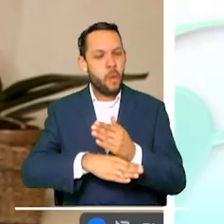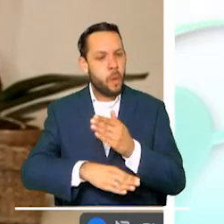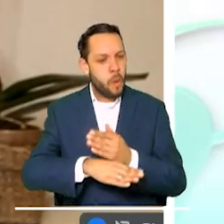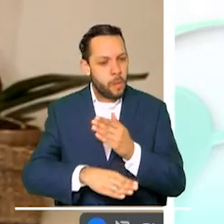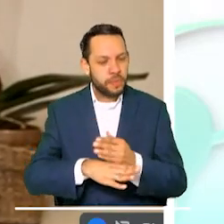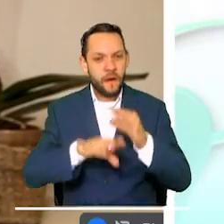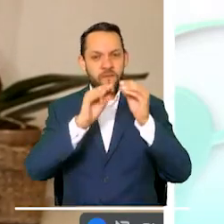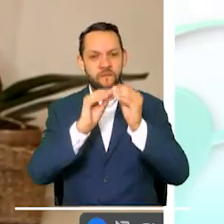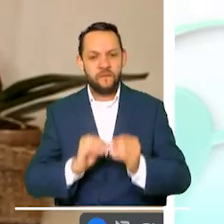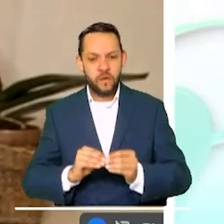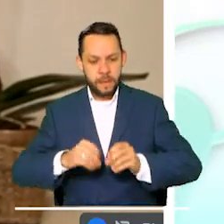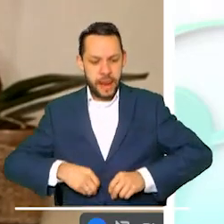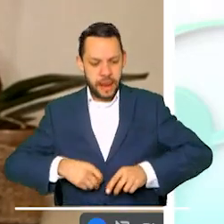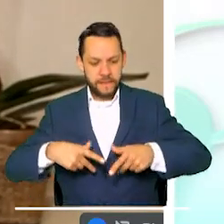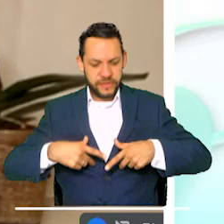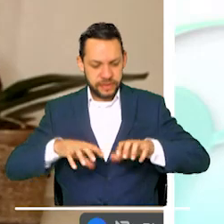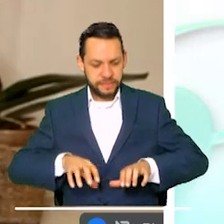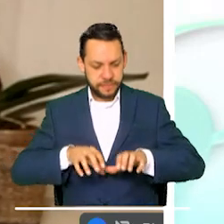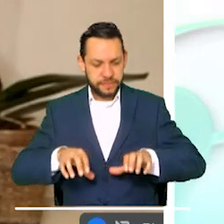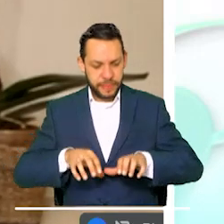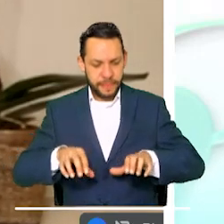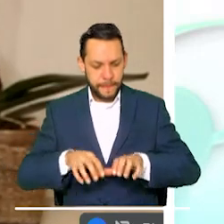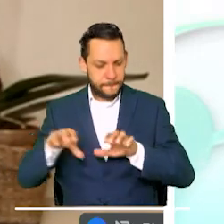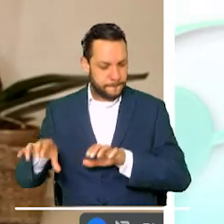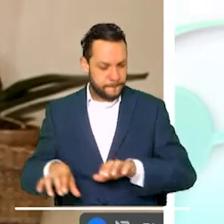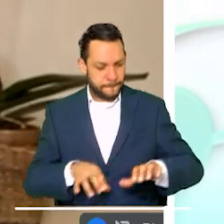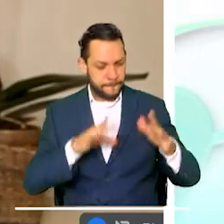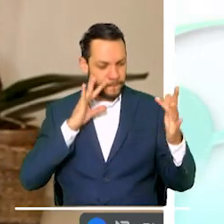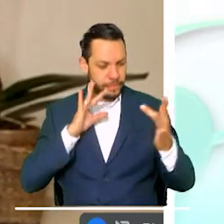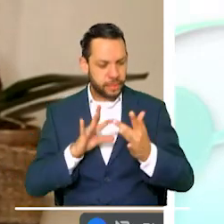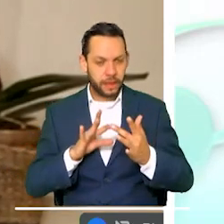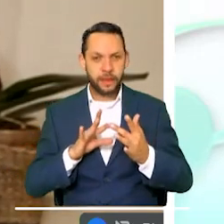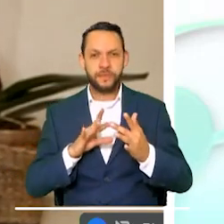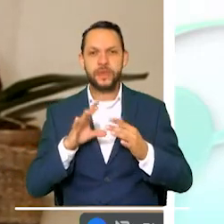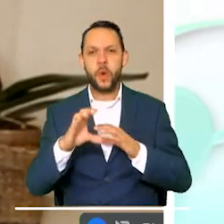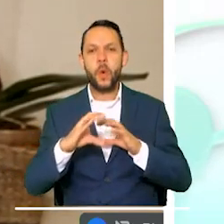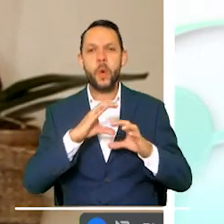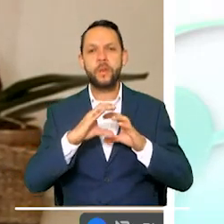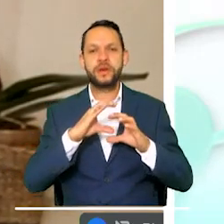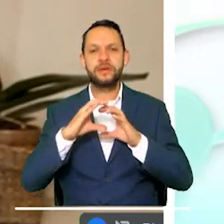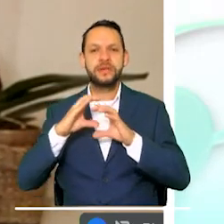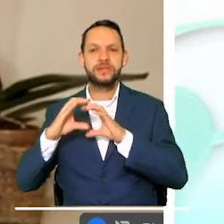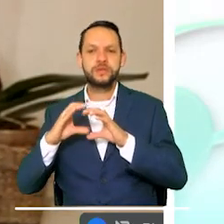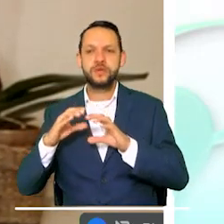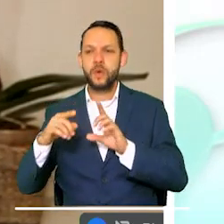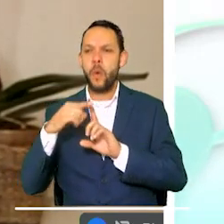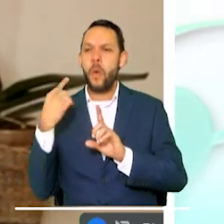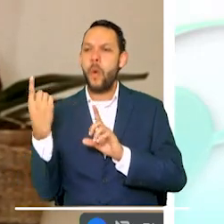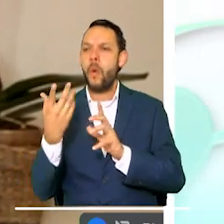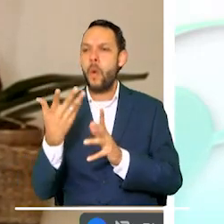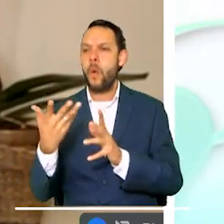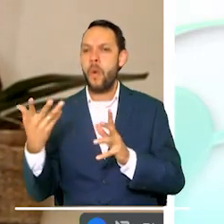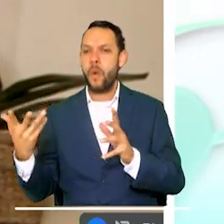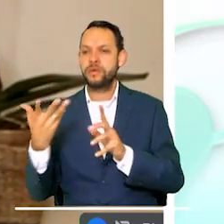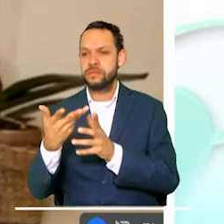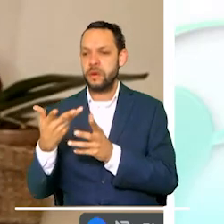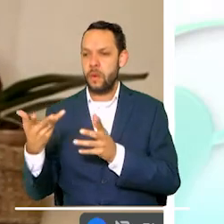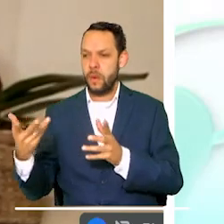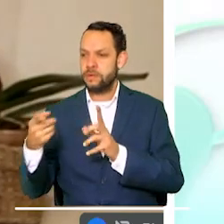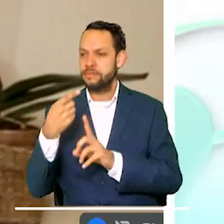vivir en la que tú aprendes a relacionarte con lo que te sucede desde un lugar en donde